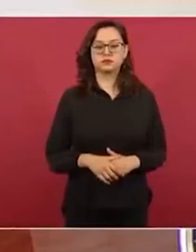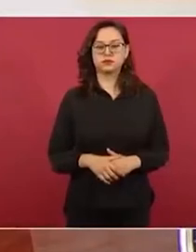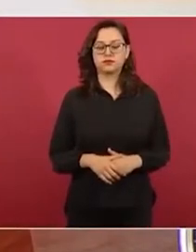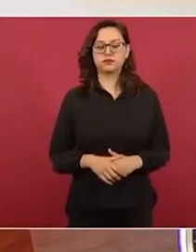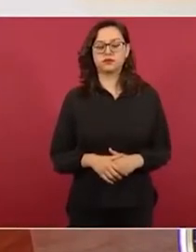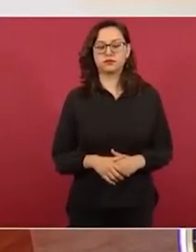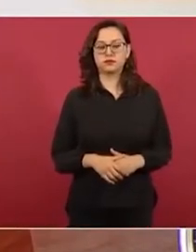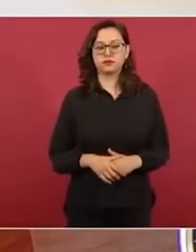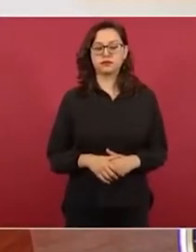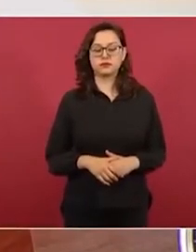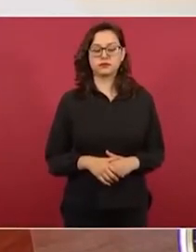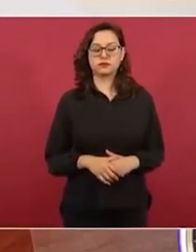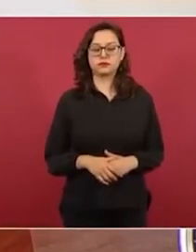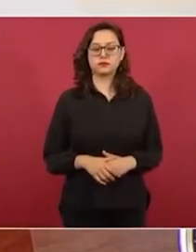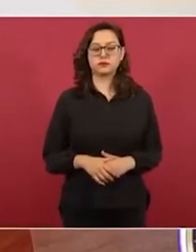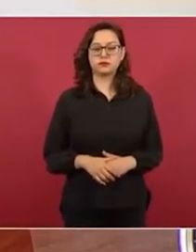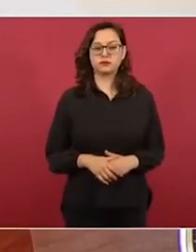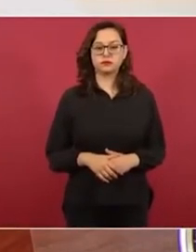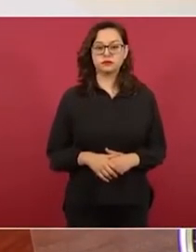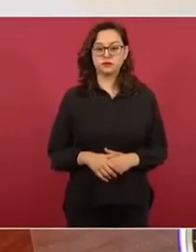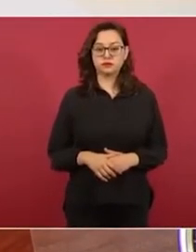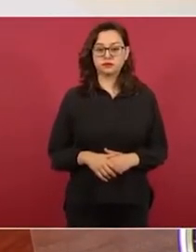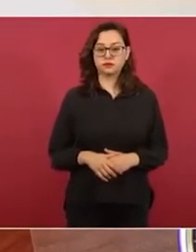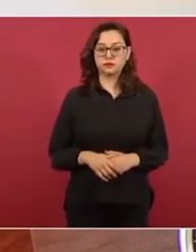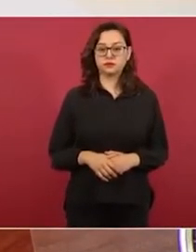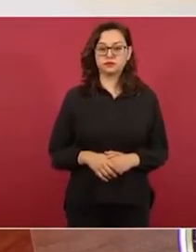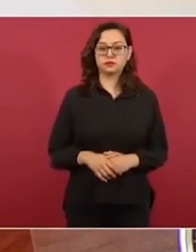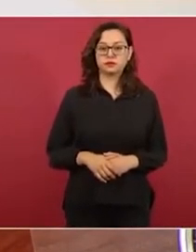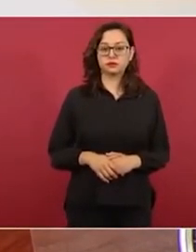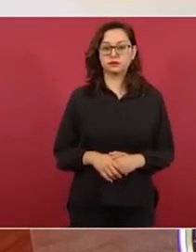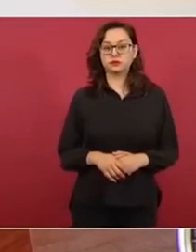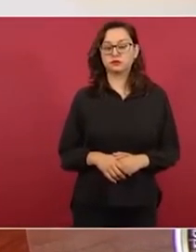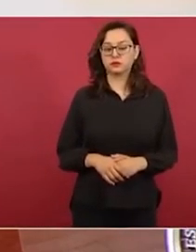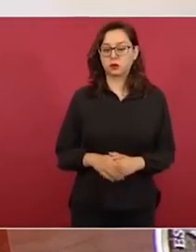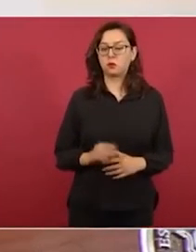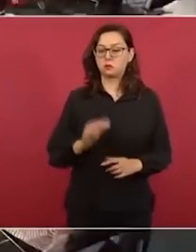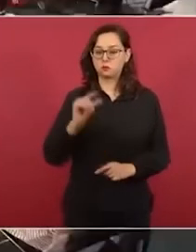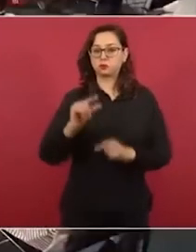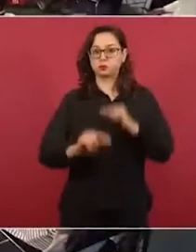Y qué bien que vayan saliendo